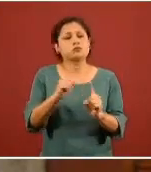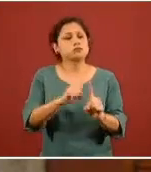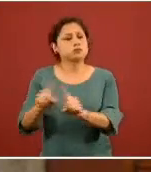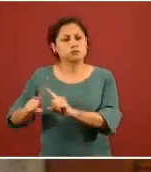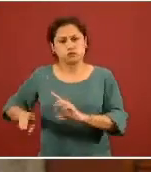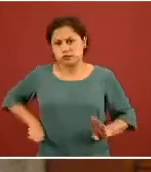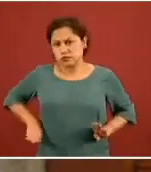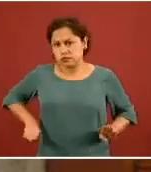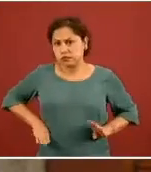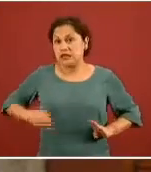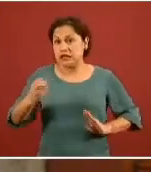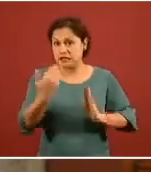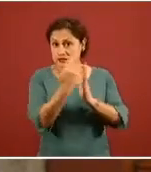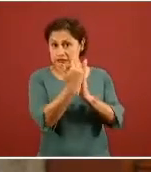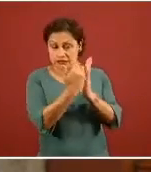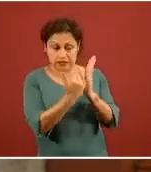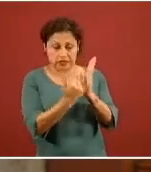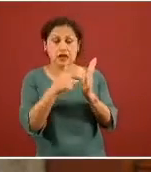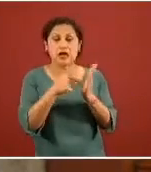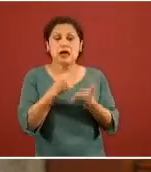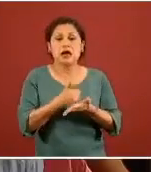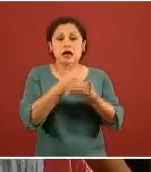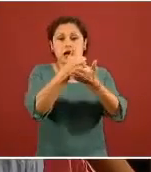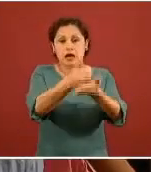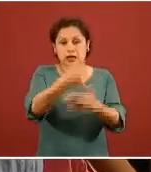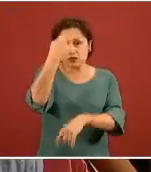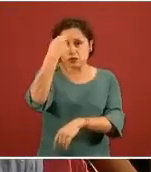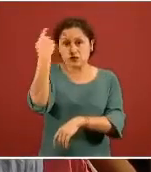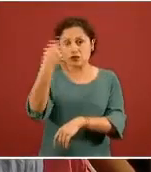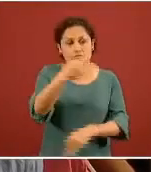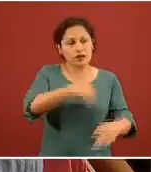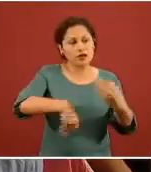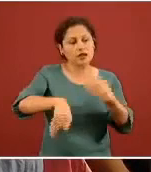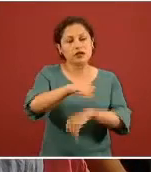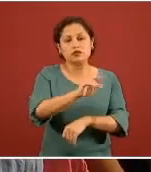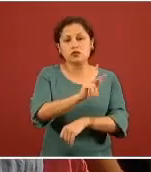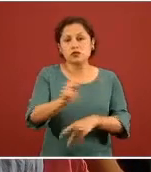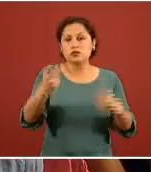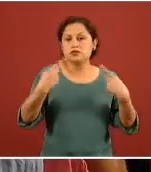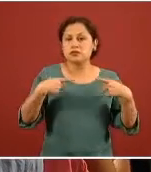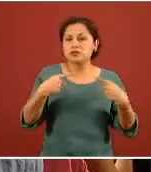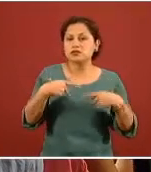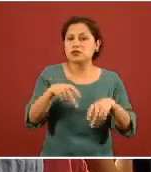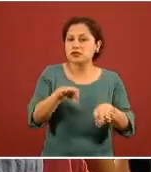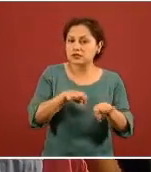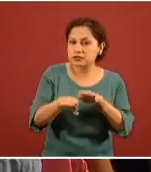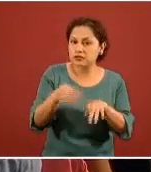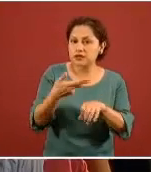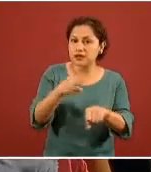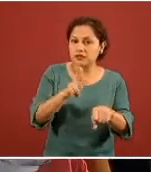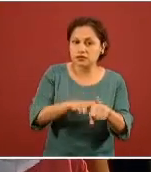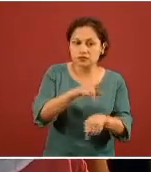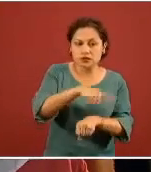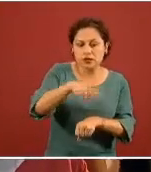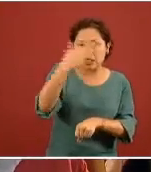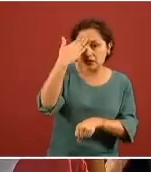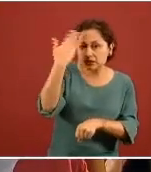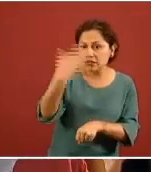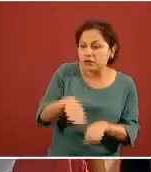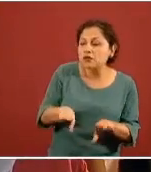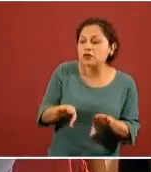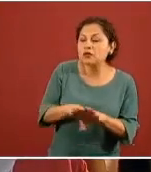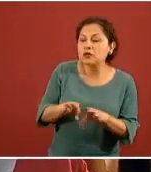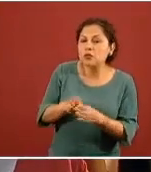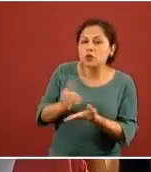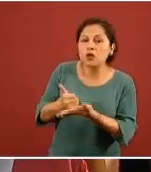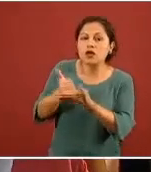un flujograma de servicios de atención obstétrica que se detalla en el contenido del